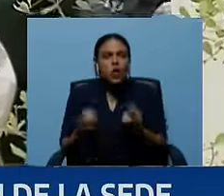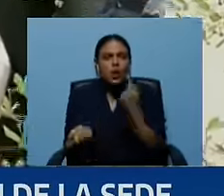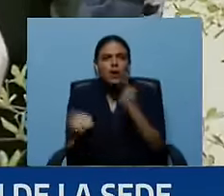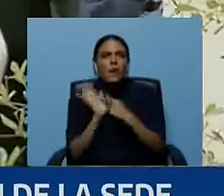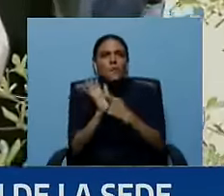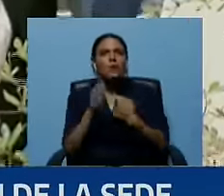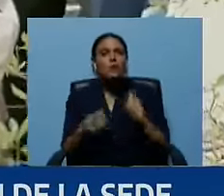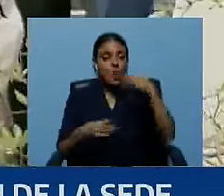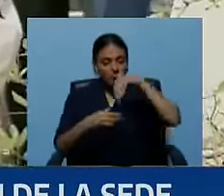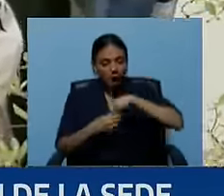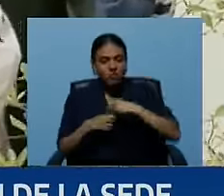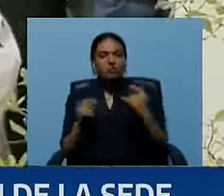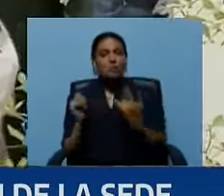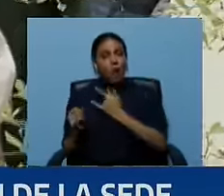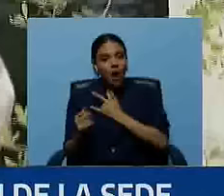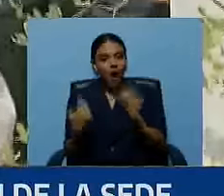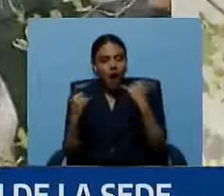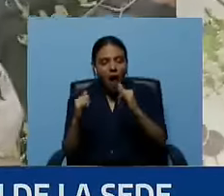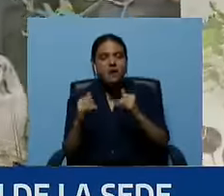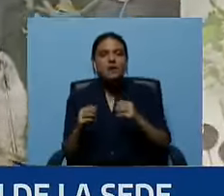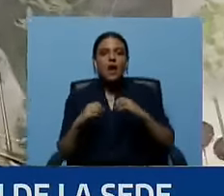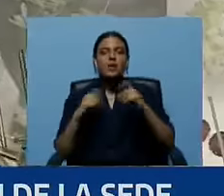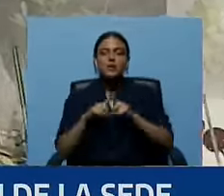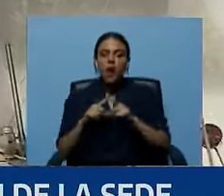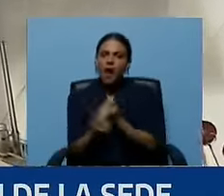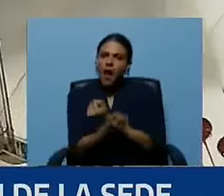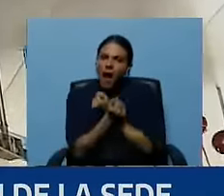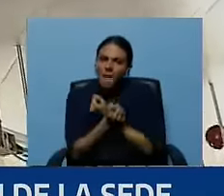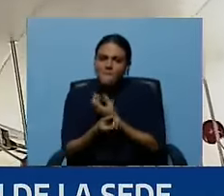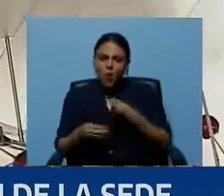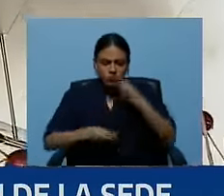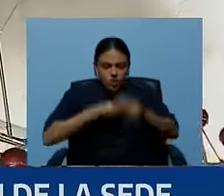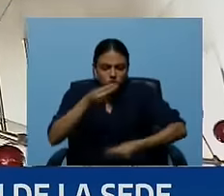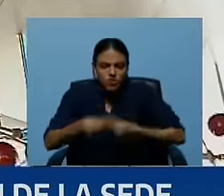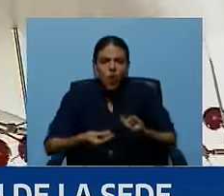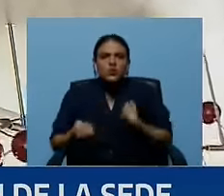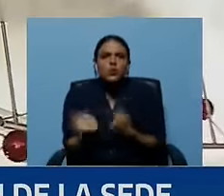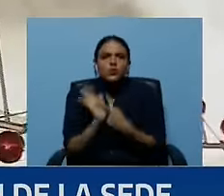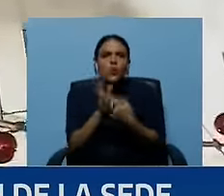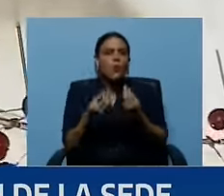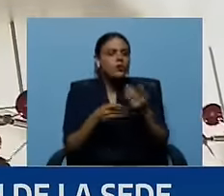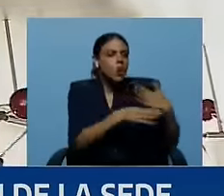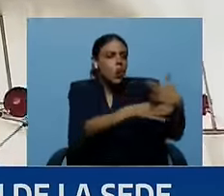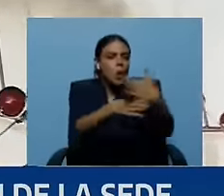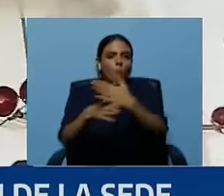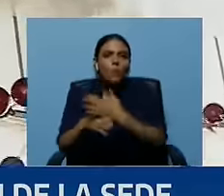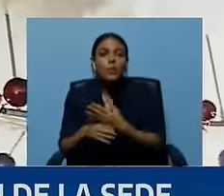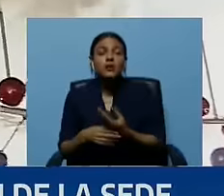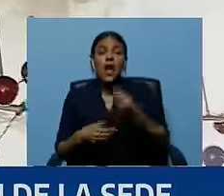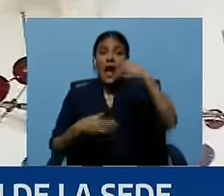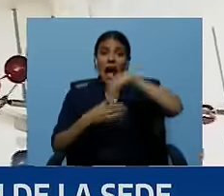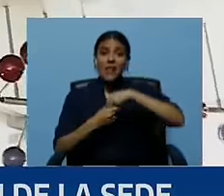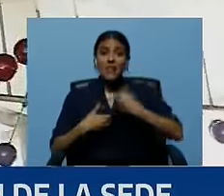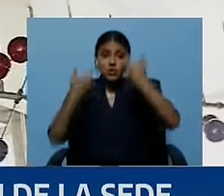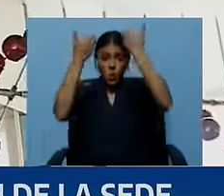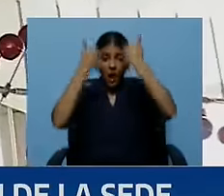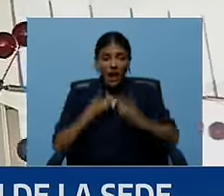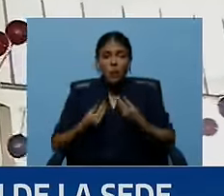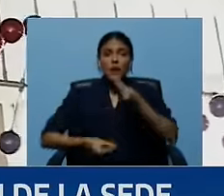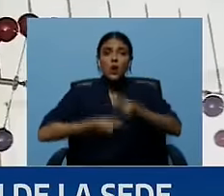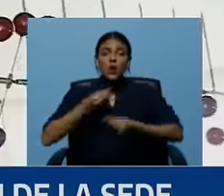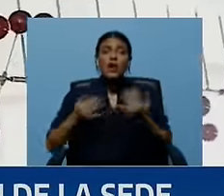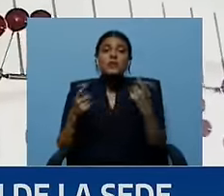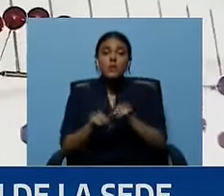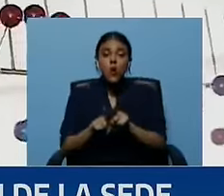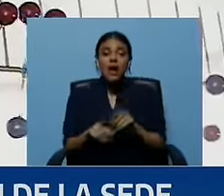amor, que es el más grande sentimiento del ser humano. El ser humano que cultiva el amor, que